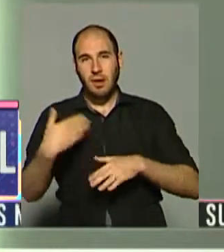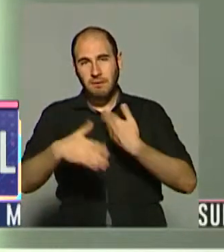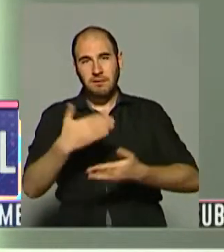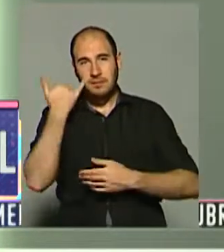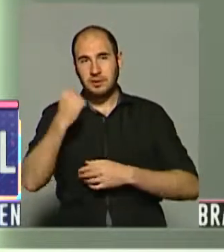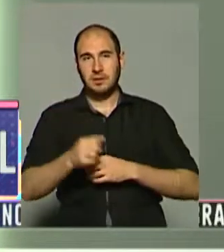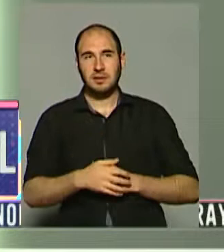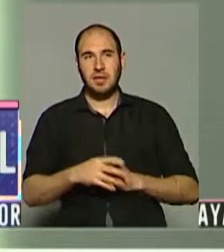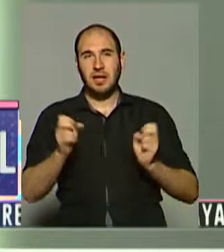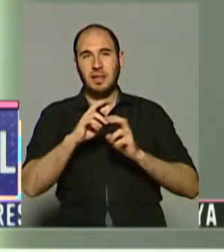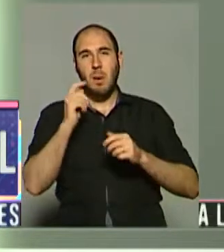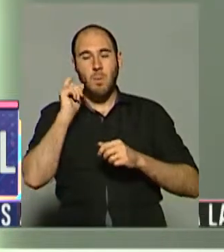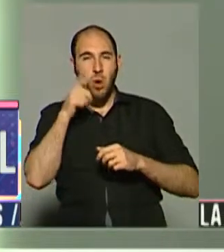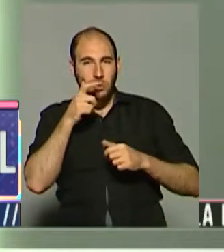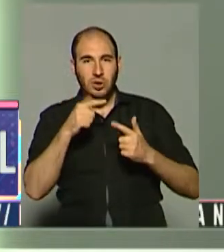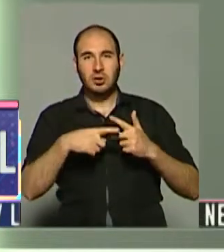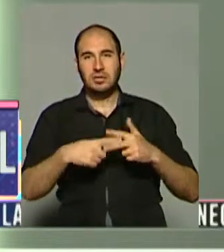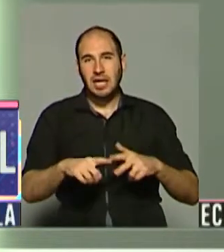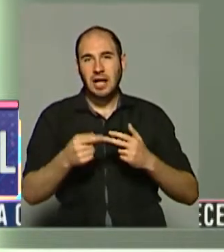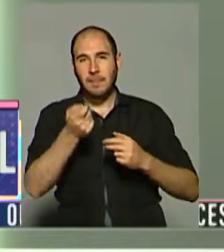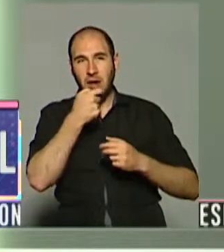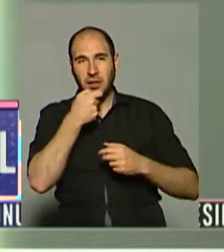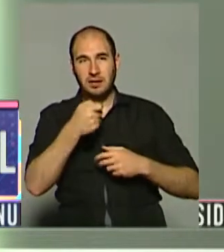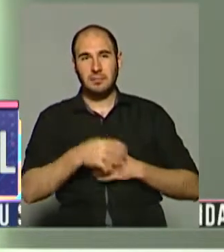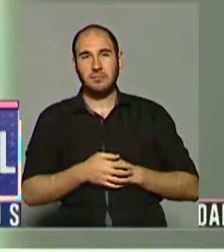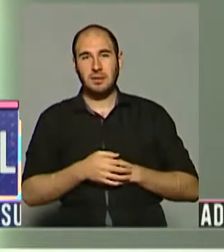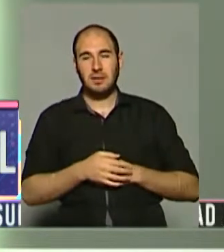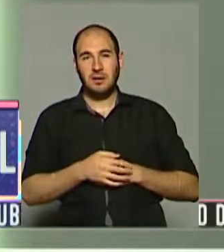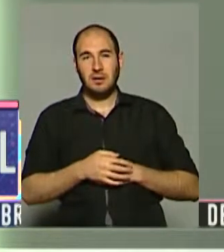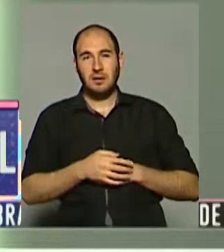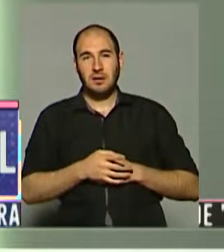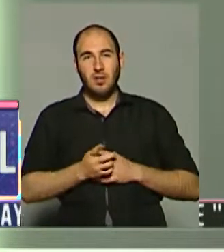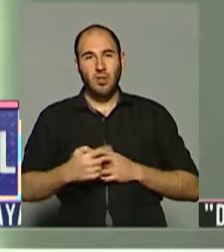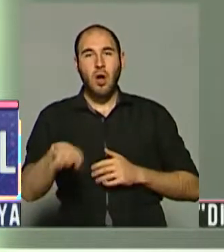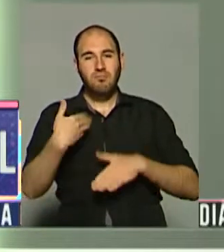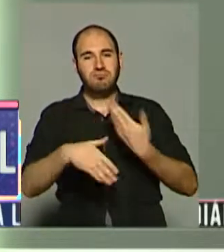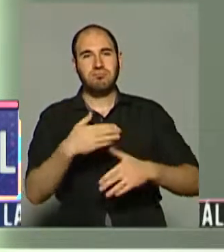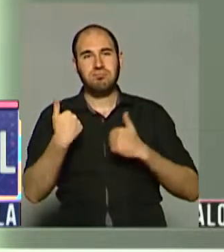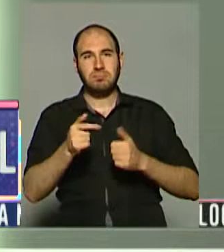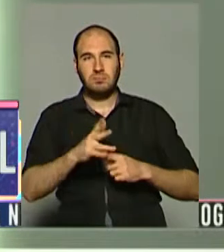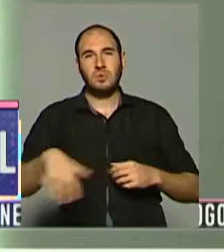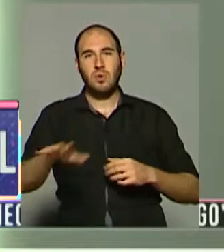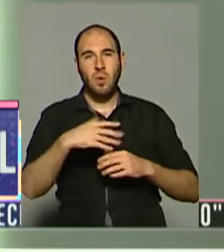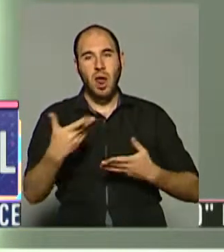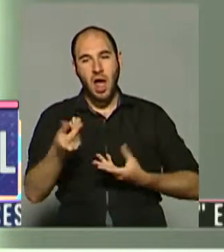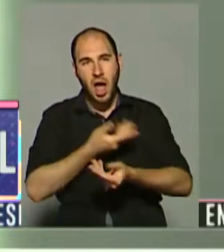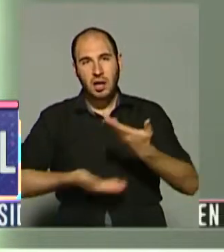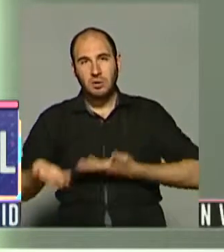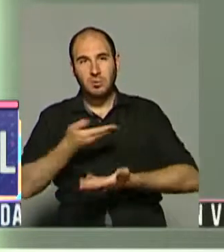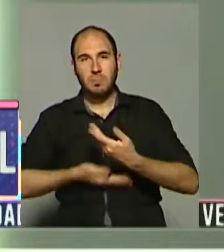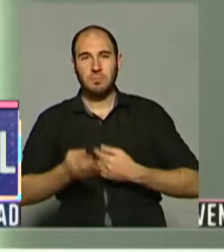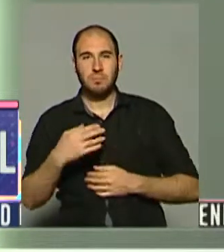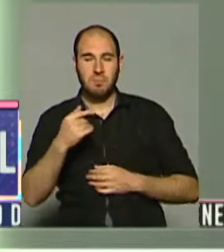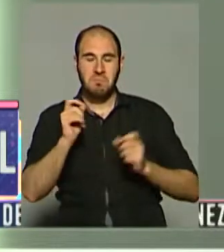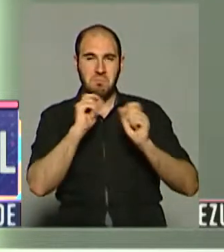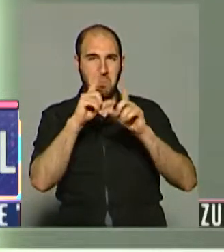avanzadas en términos de producción, técnica, periodística, y van realmente, realmente muy bien y con un clima de colaboración